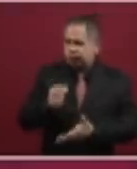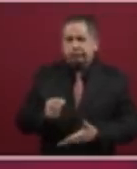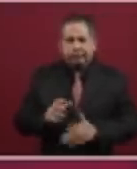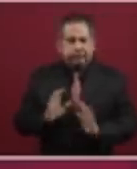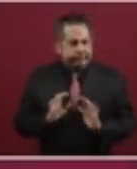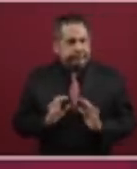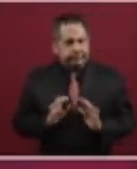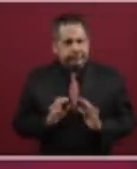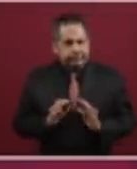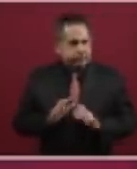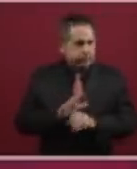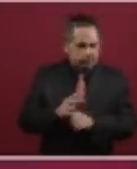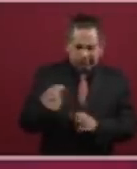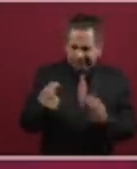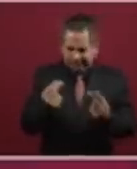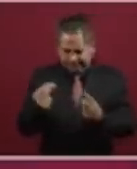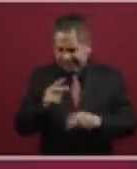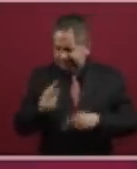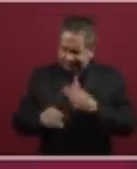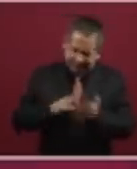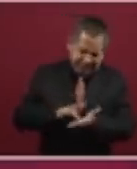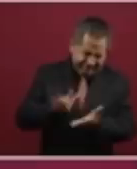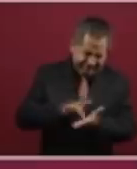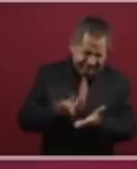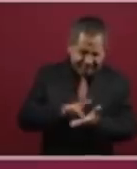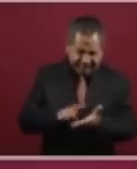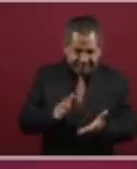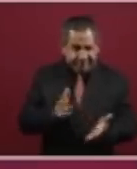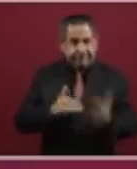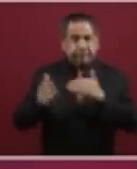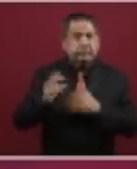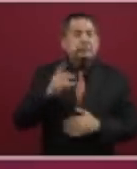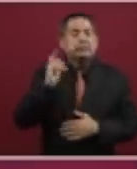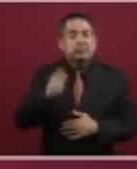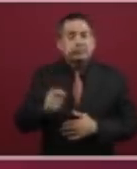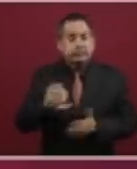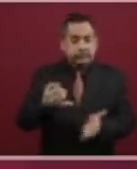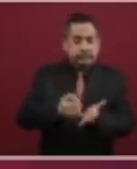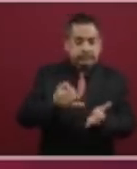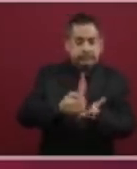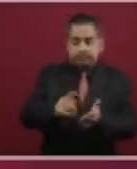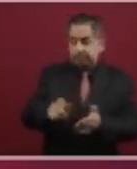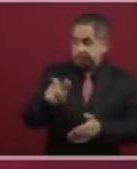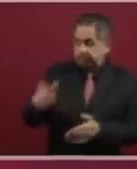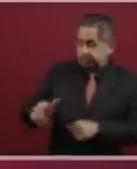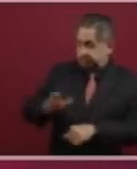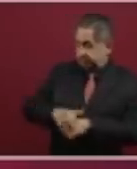todo lo que se necesite y quitándole impuestos,